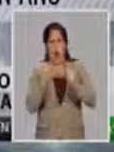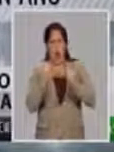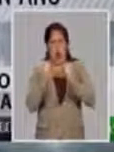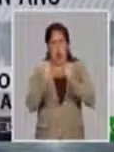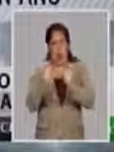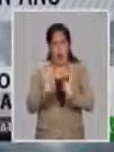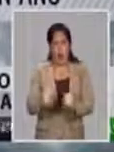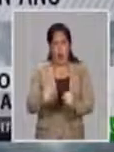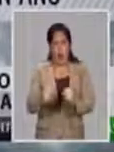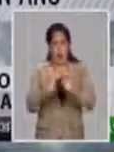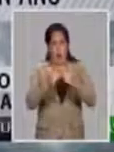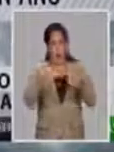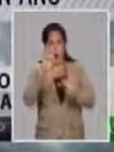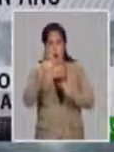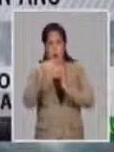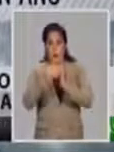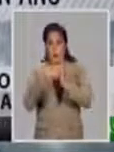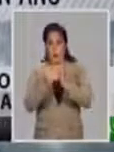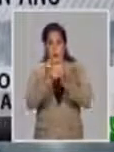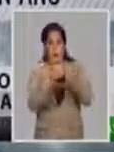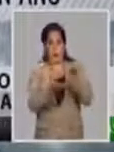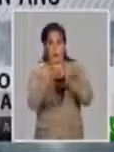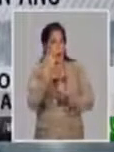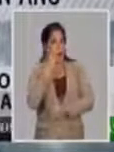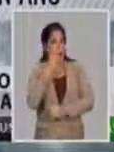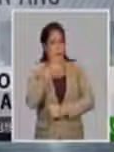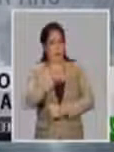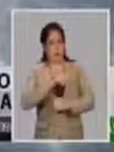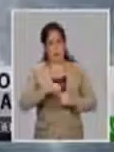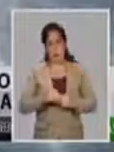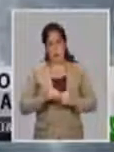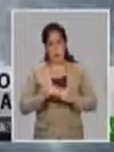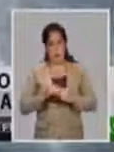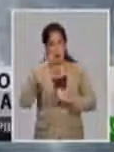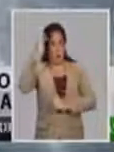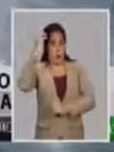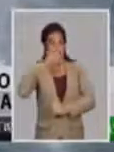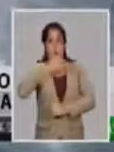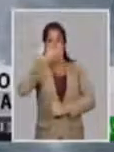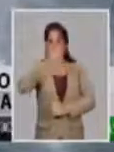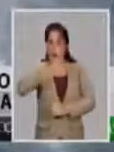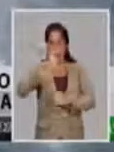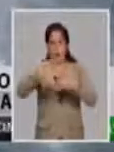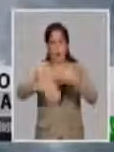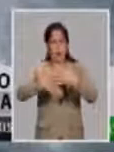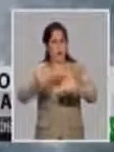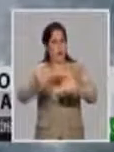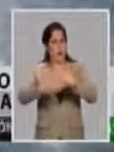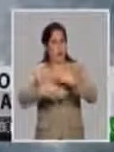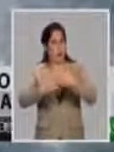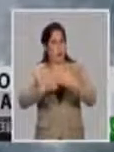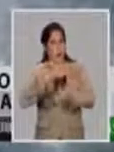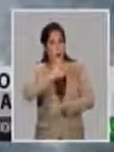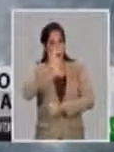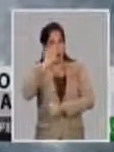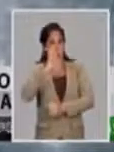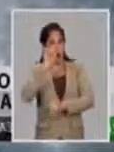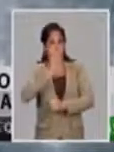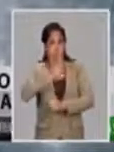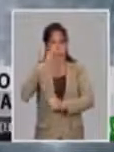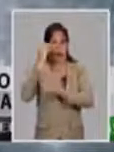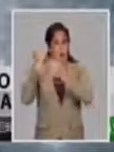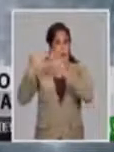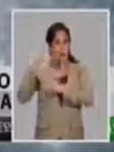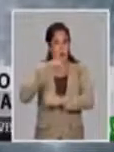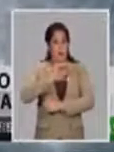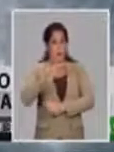pobreza extrema, un aumento de 8 millones en comparación con el año anterior. El organismo alerta de que el problema alcanzó un récord